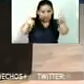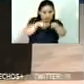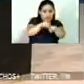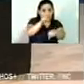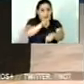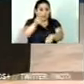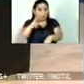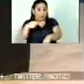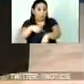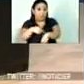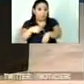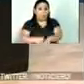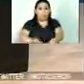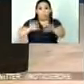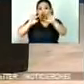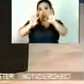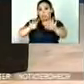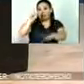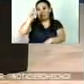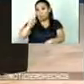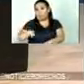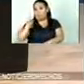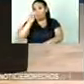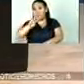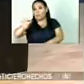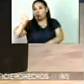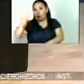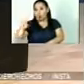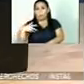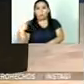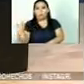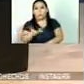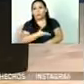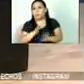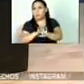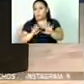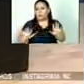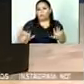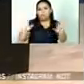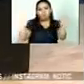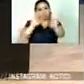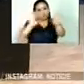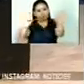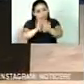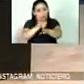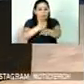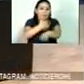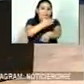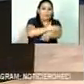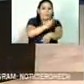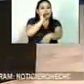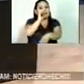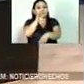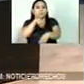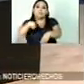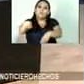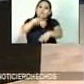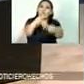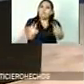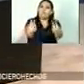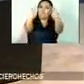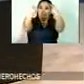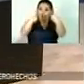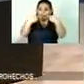Cuando son las 9 con 29 minutos nosotros nos despedimos no sin antes darles las gracias por habernos